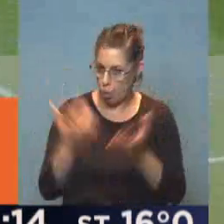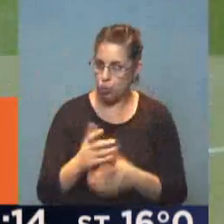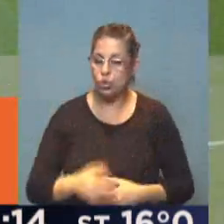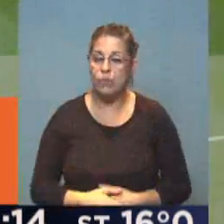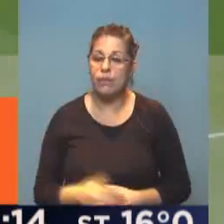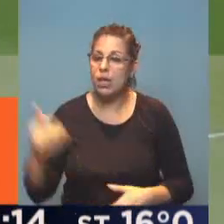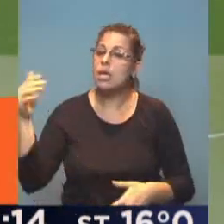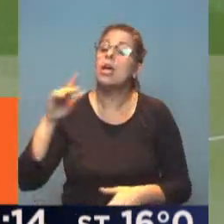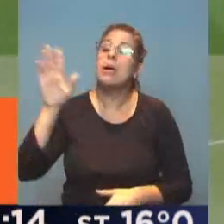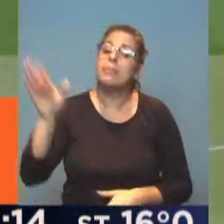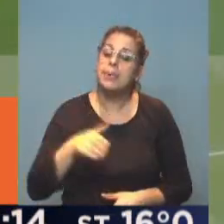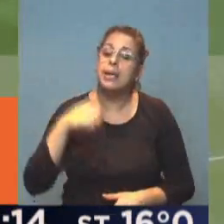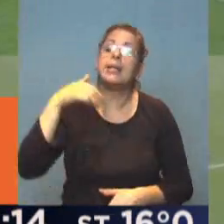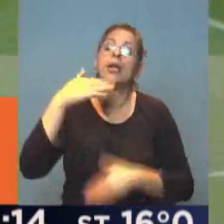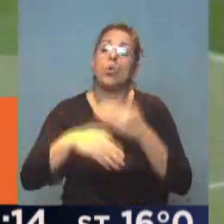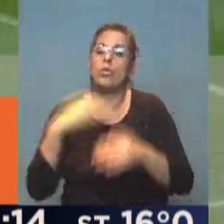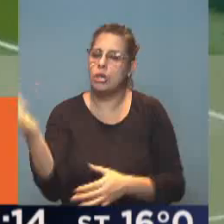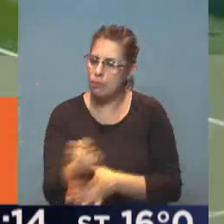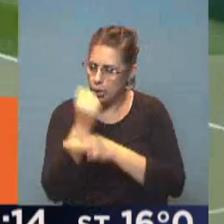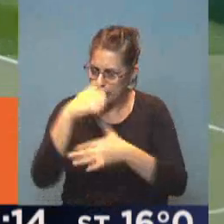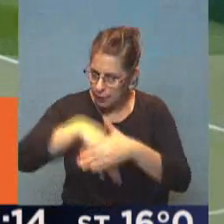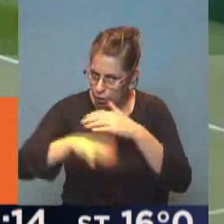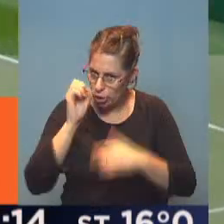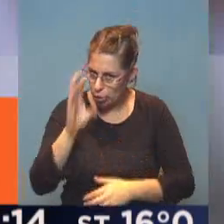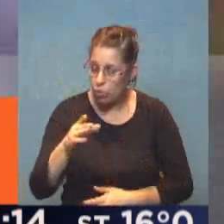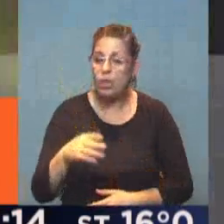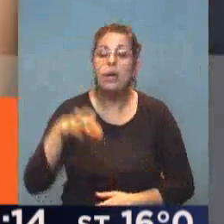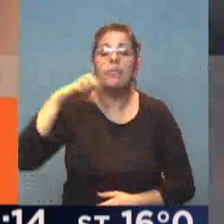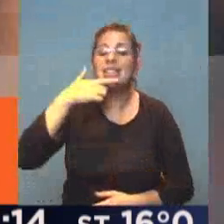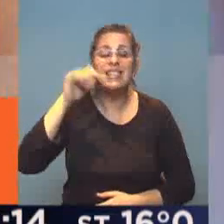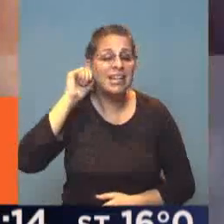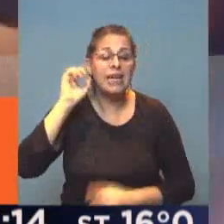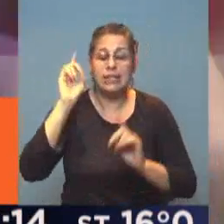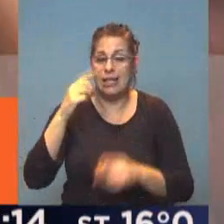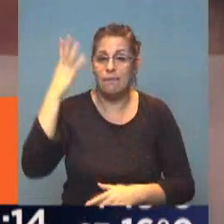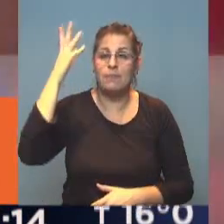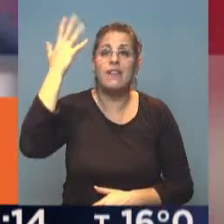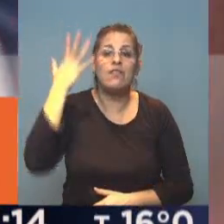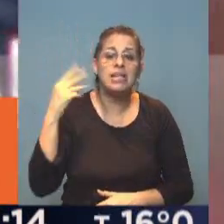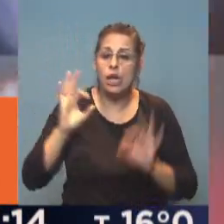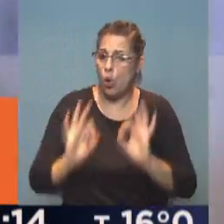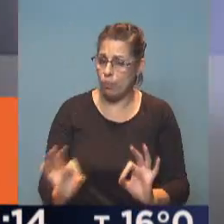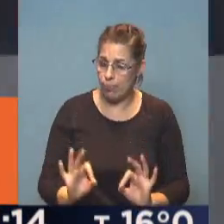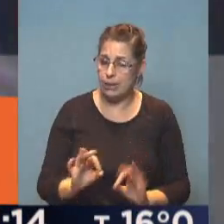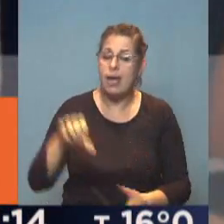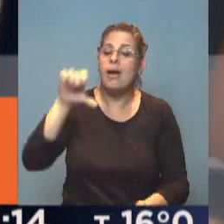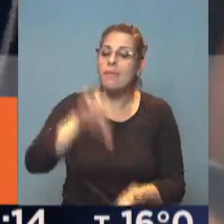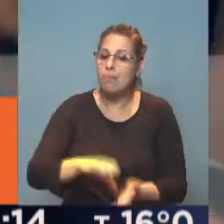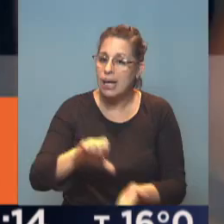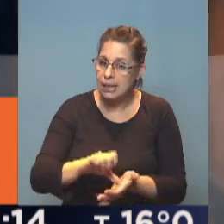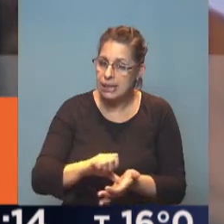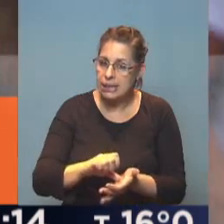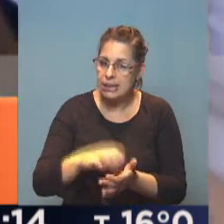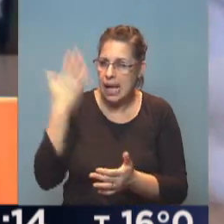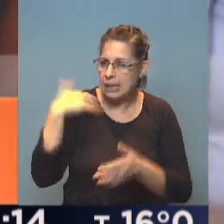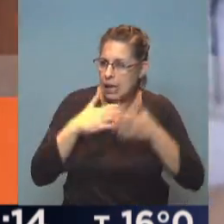una incorporación importante, yo te diría más, que para el Paris Saint-Germain, para toda Francia, porque no es un país que más allá de la